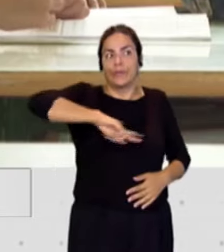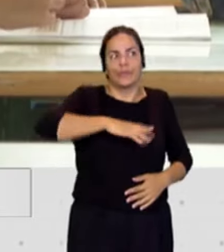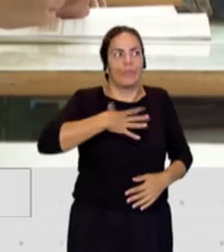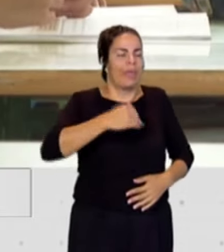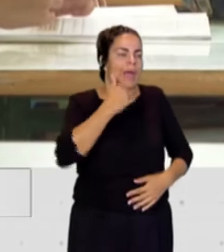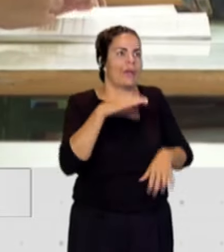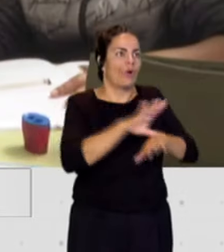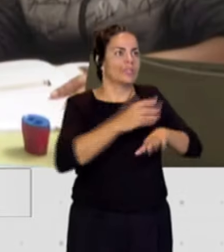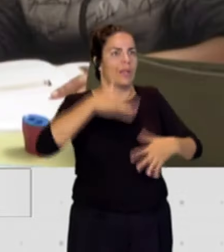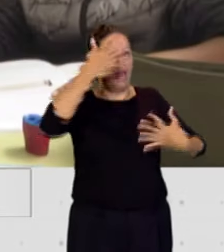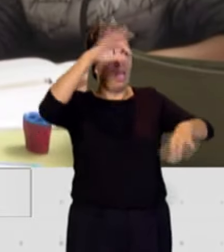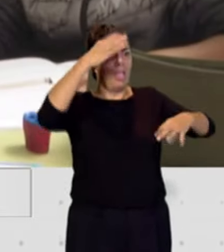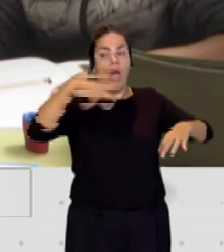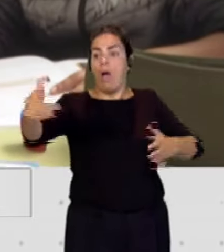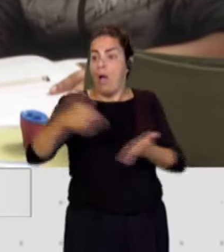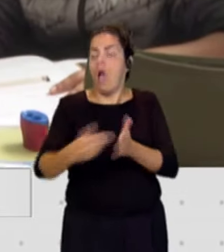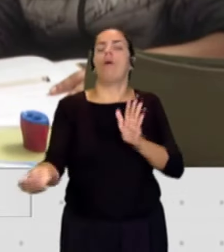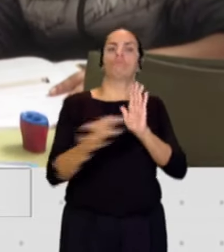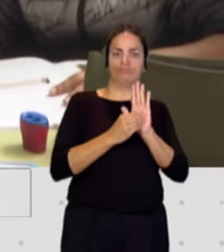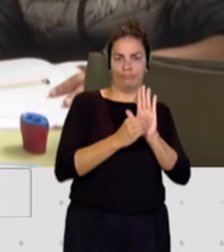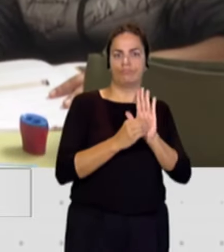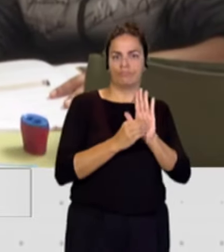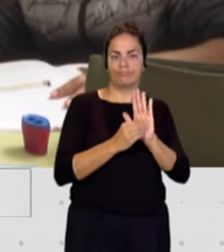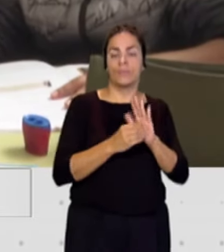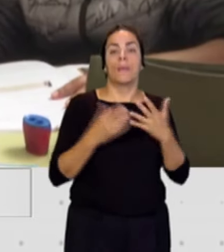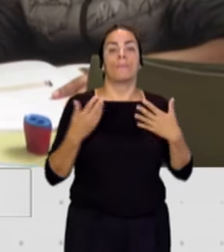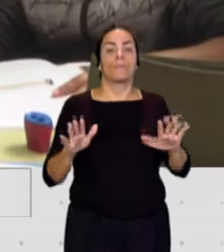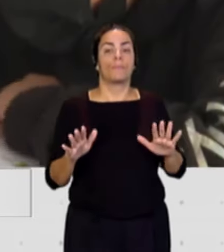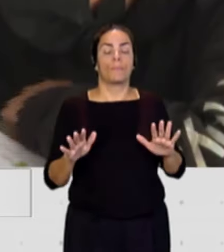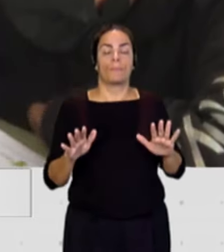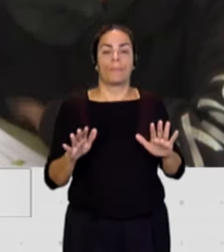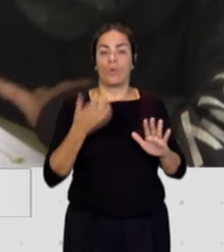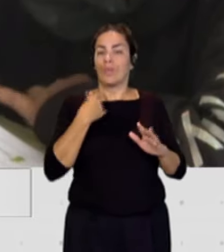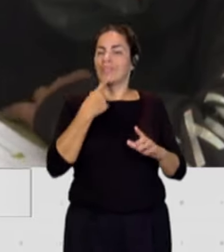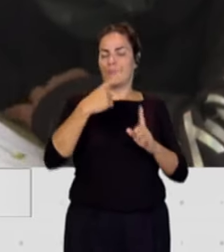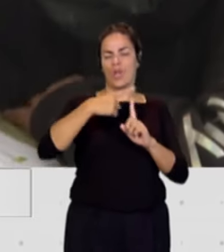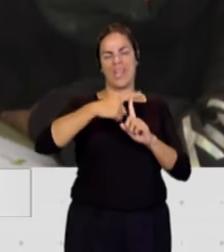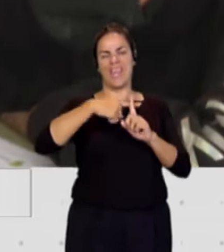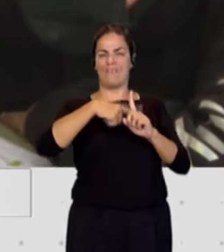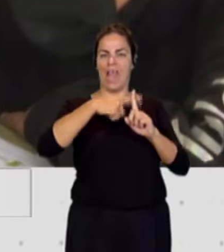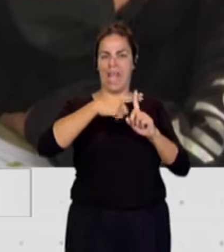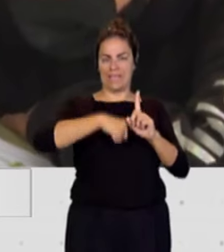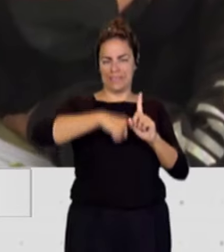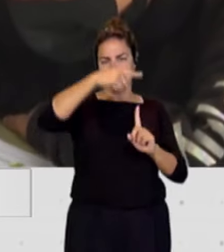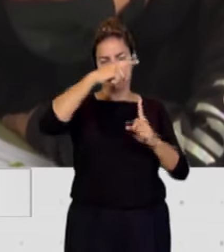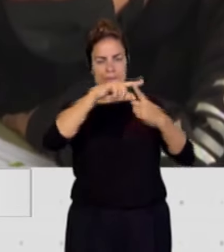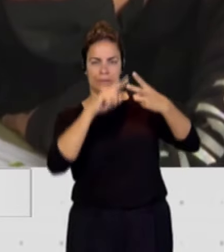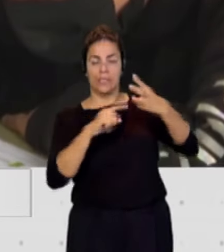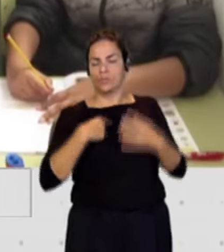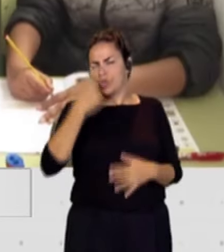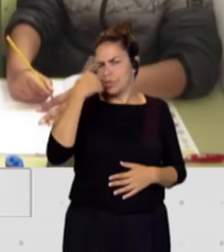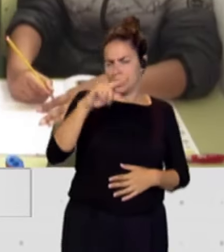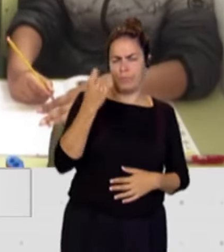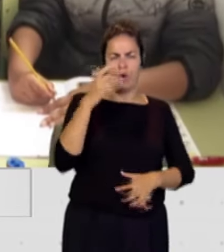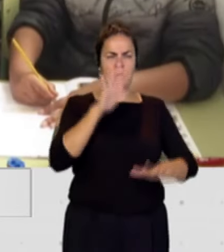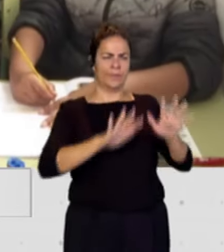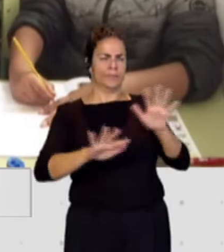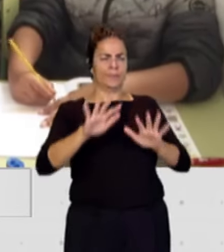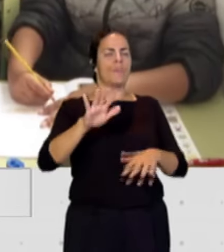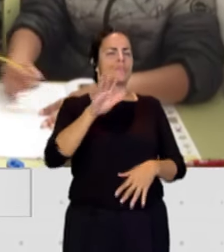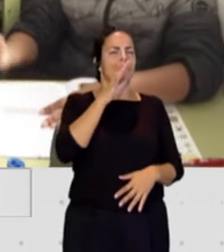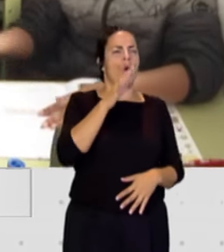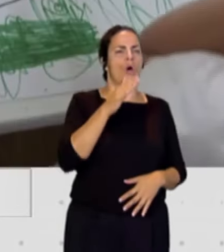pueda incorporarse ahora bien cuando hablamos de esos niveles yo que se ha generado una polémica en torno a que los niños